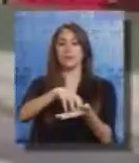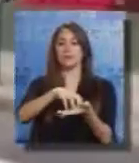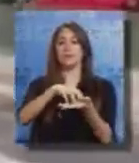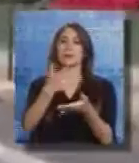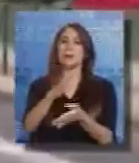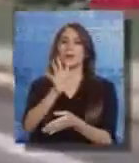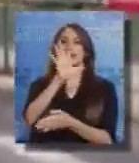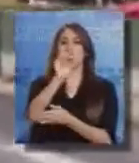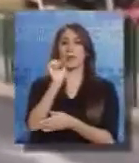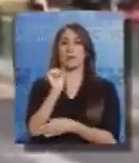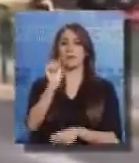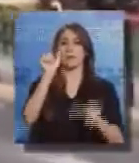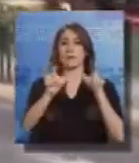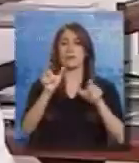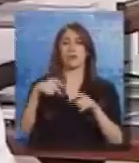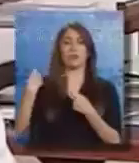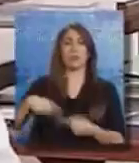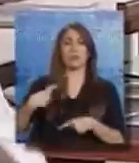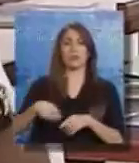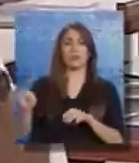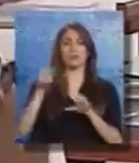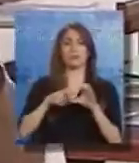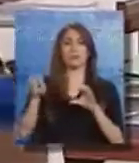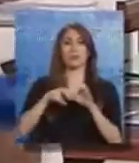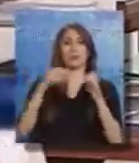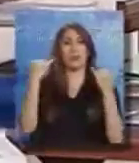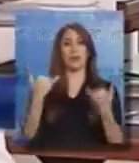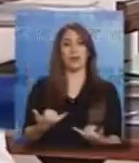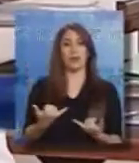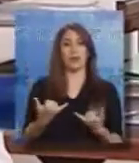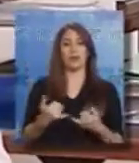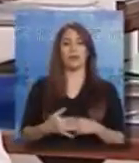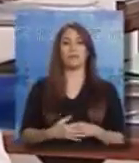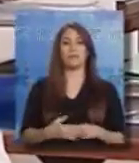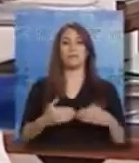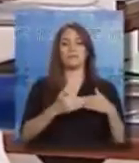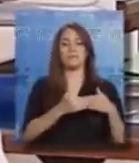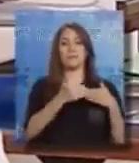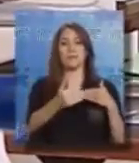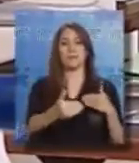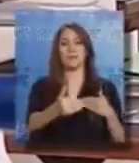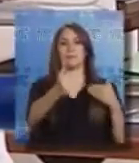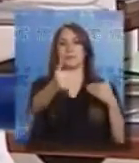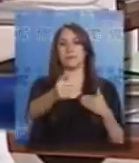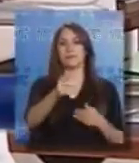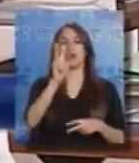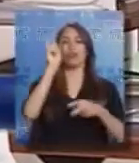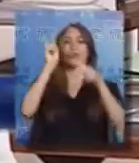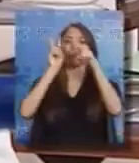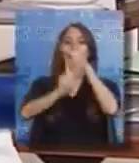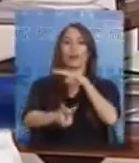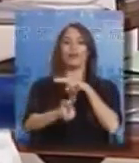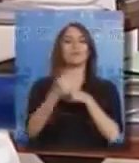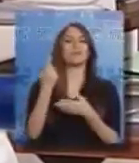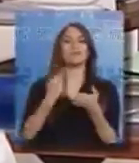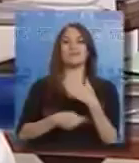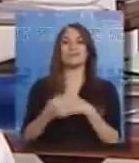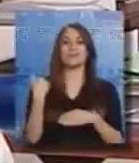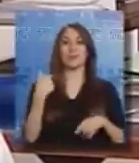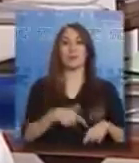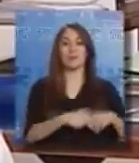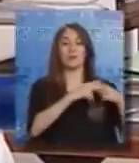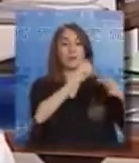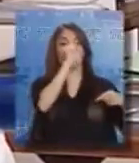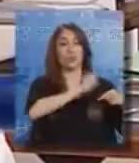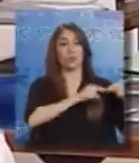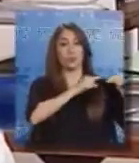transportaban unos 50.000 pasajeros por día. Ahora, luego de varias ampliaciones, el trolebús, como es conocido, llega desde el extremo